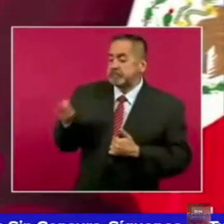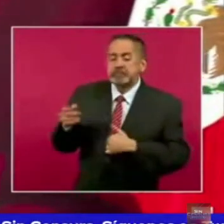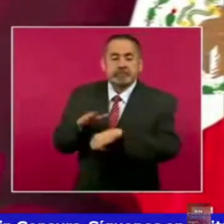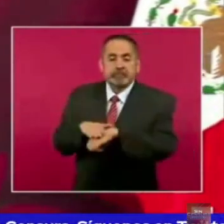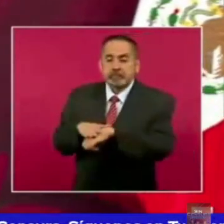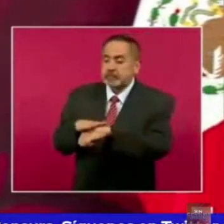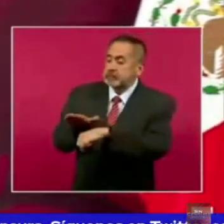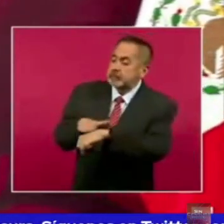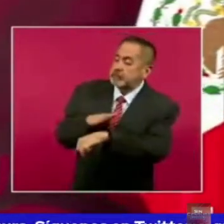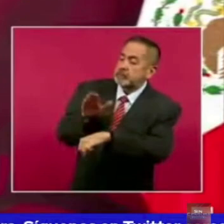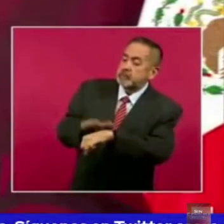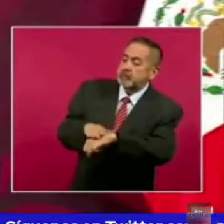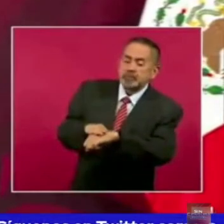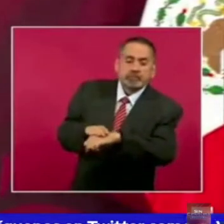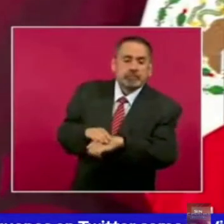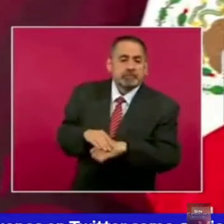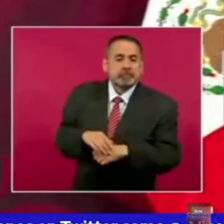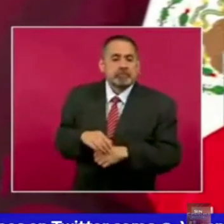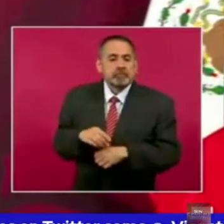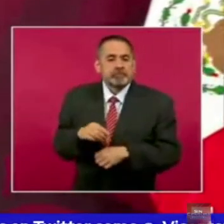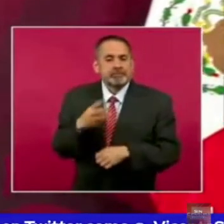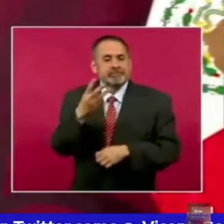3 estrellas.